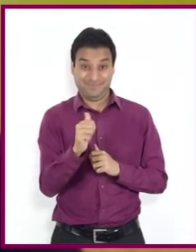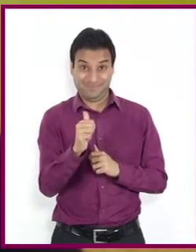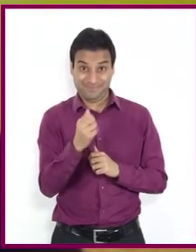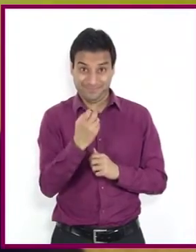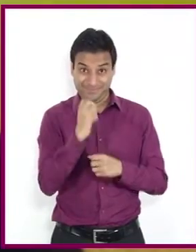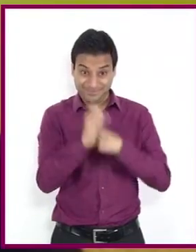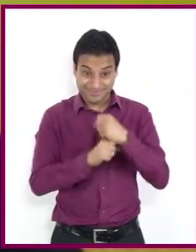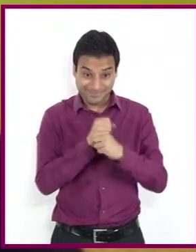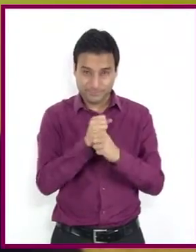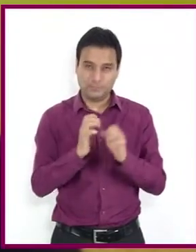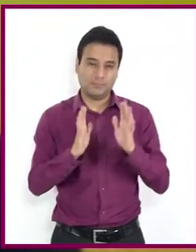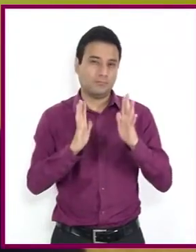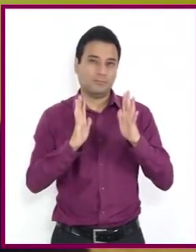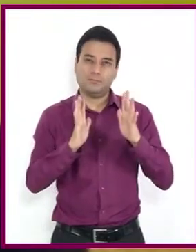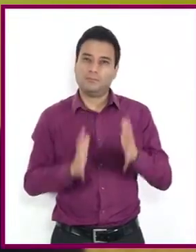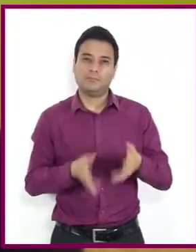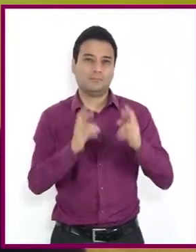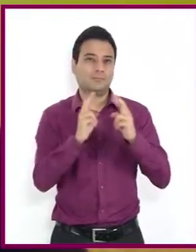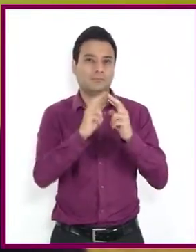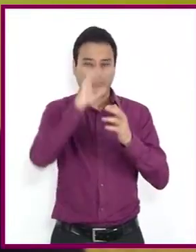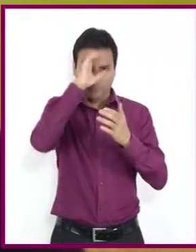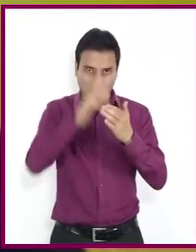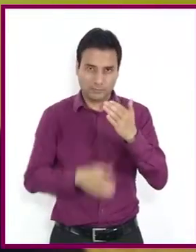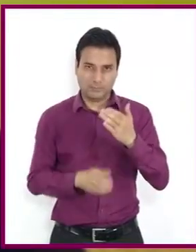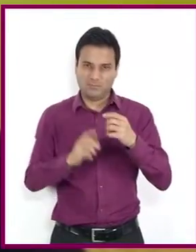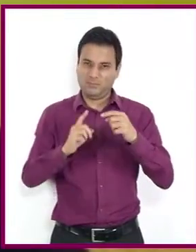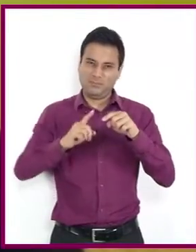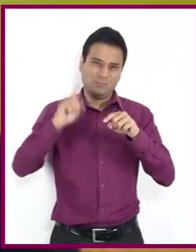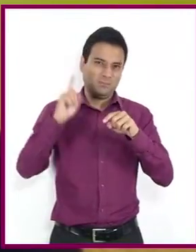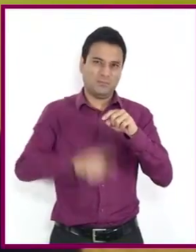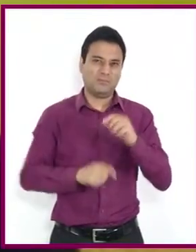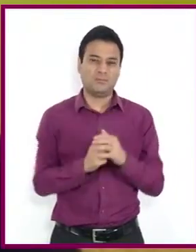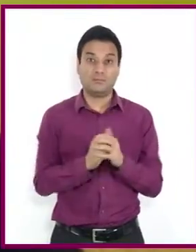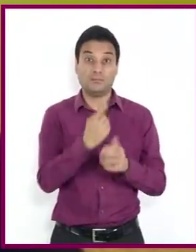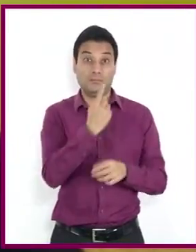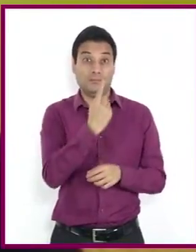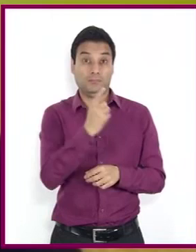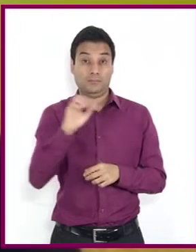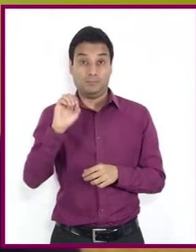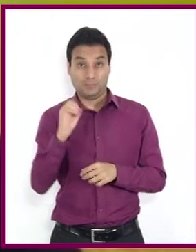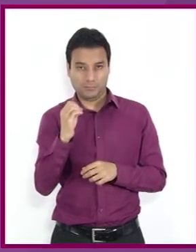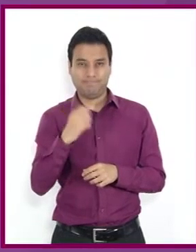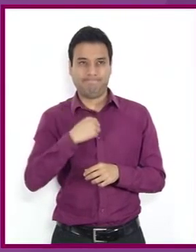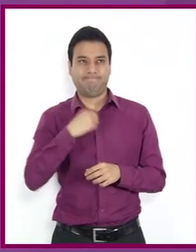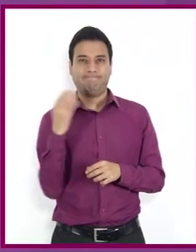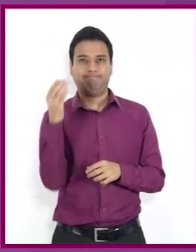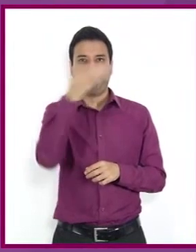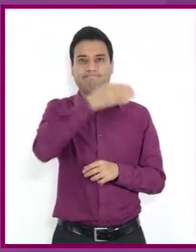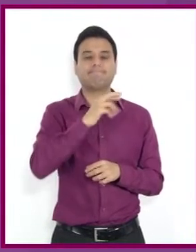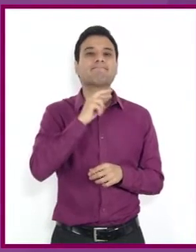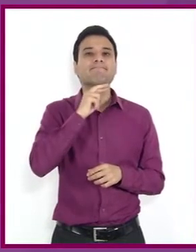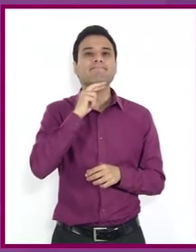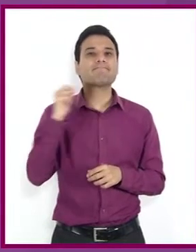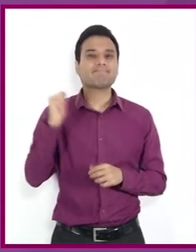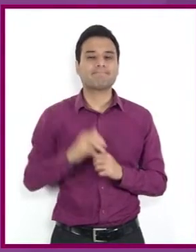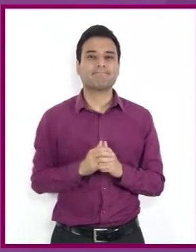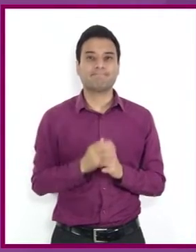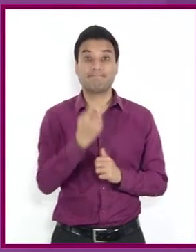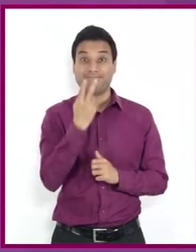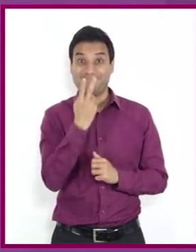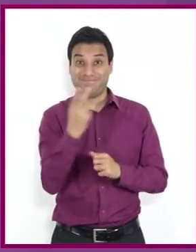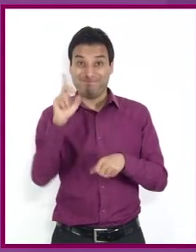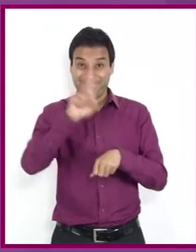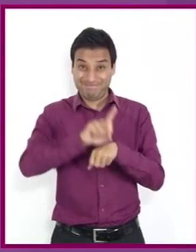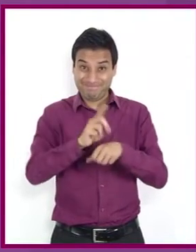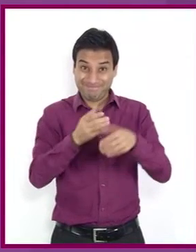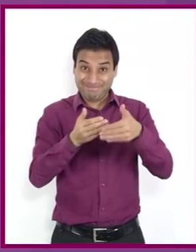fue confiscado por la Inquisición y el 1 de octubre me citaron a comparecer en Roma. 2 días antes de mi